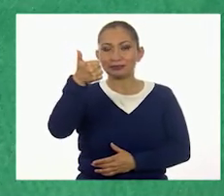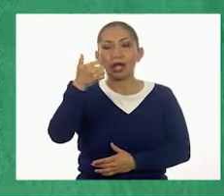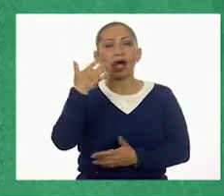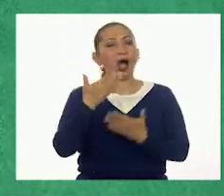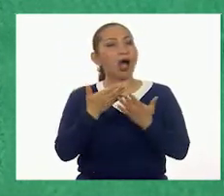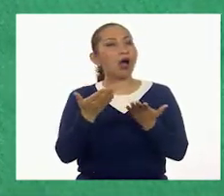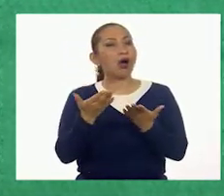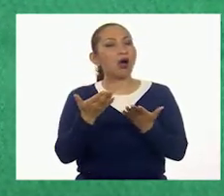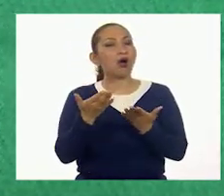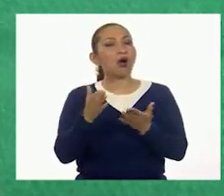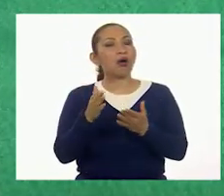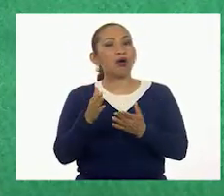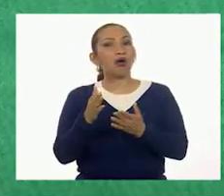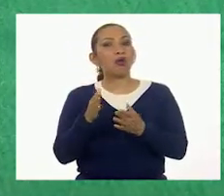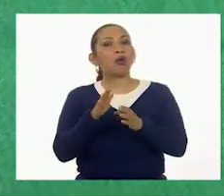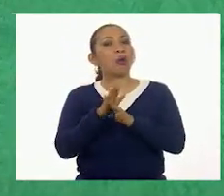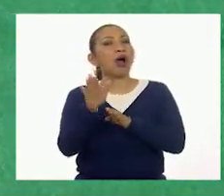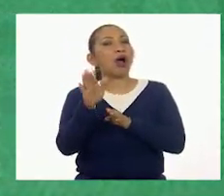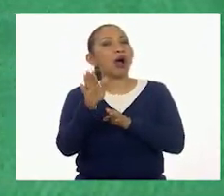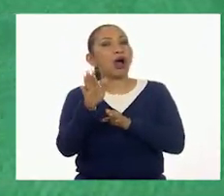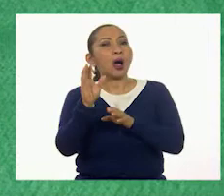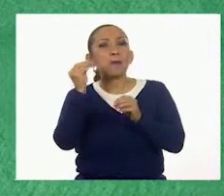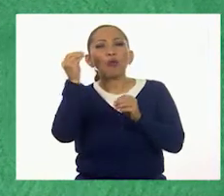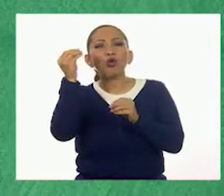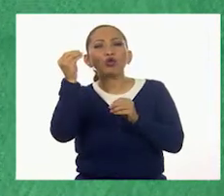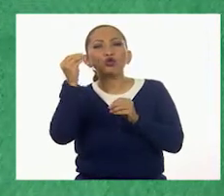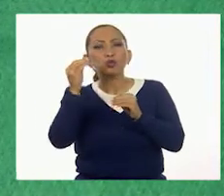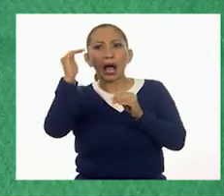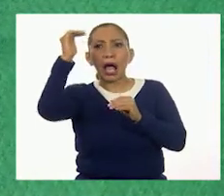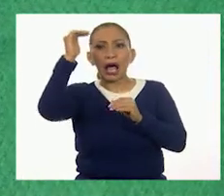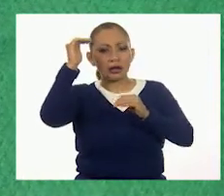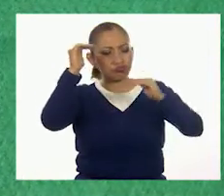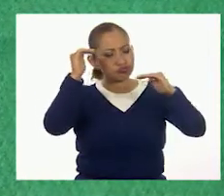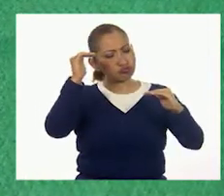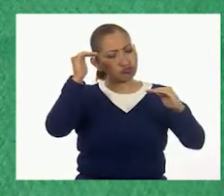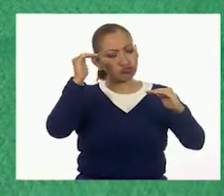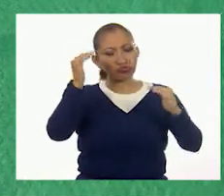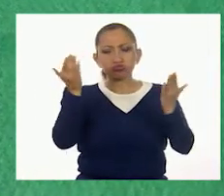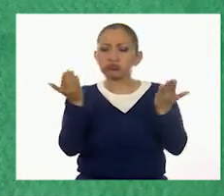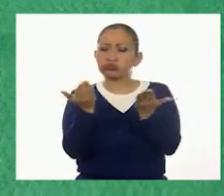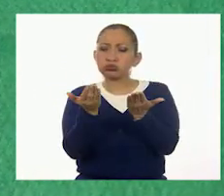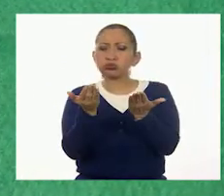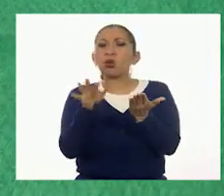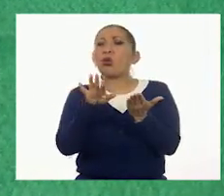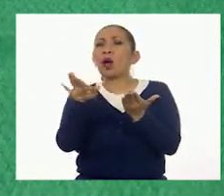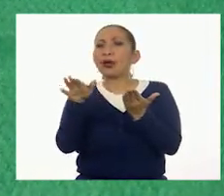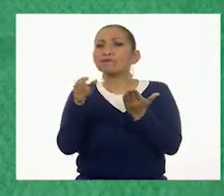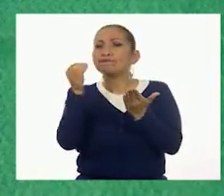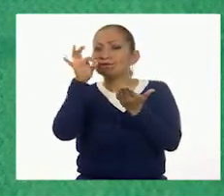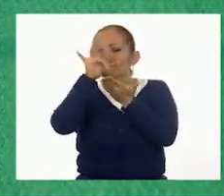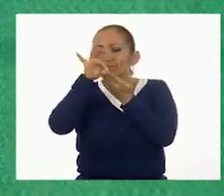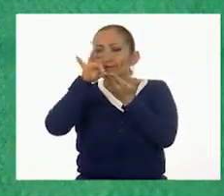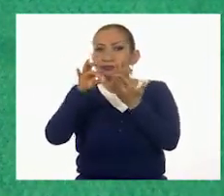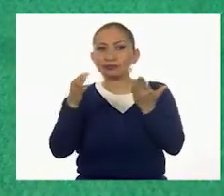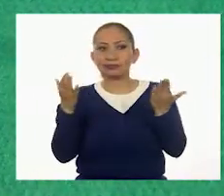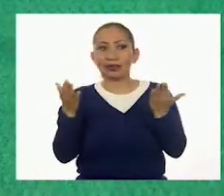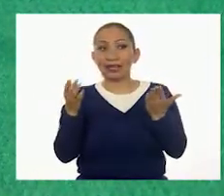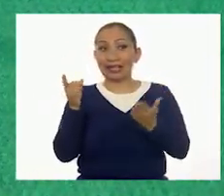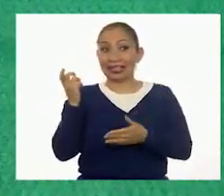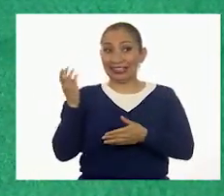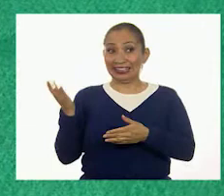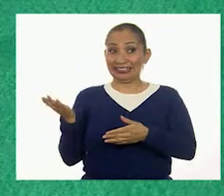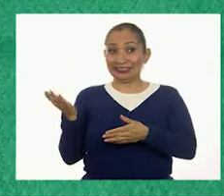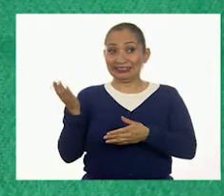Ahora, ¿cuál es más grande? ¿En cuál de las dos fichas hay más puntitos?